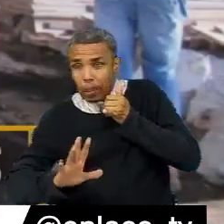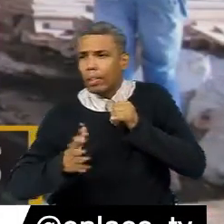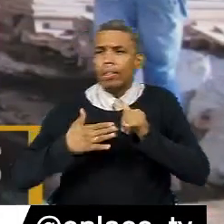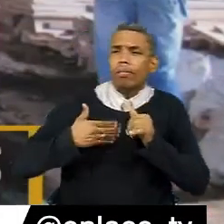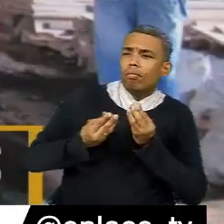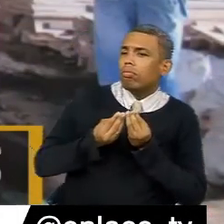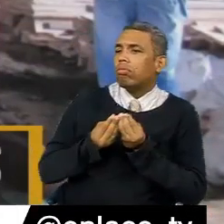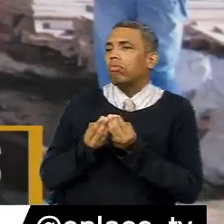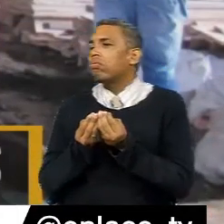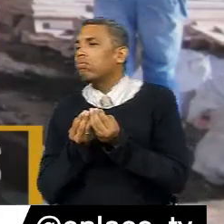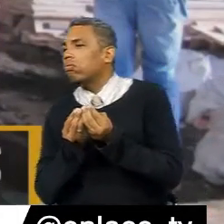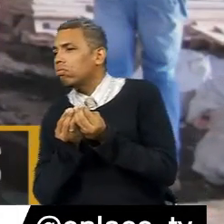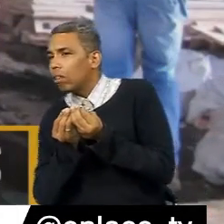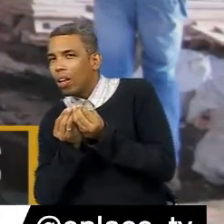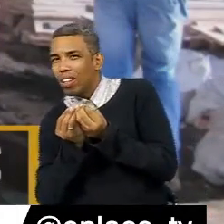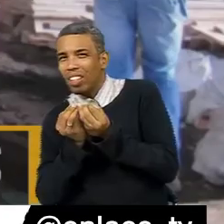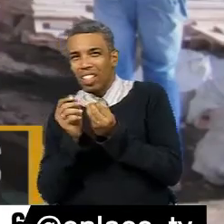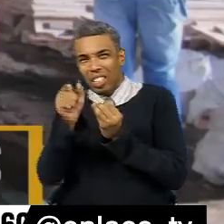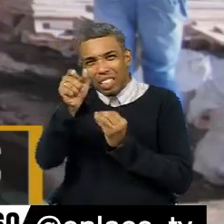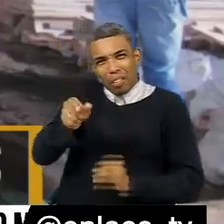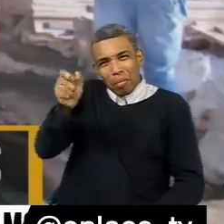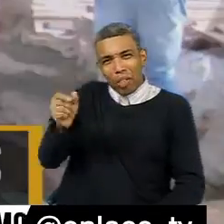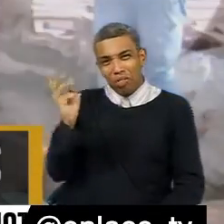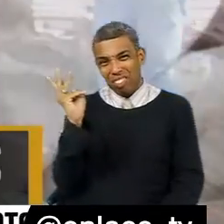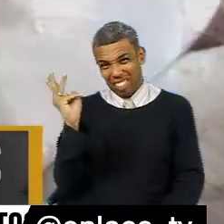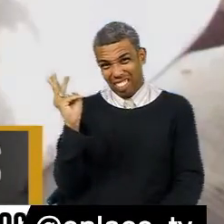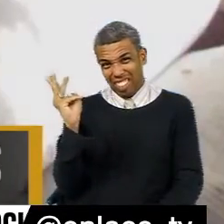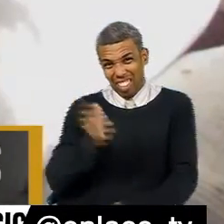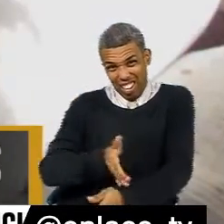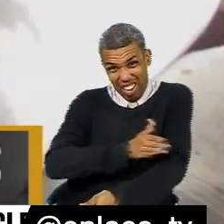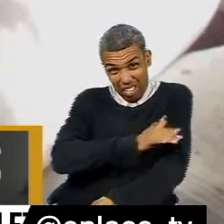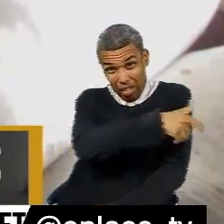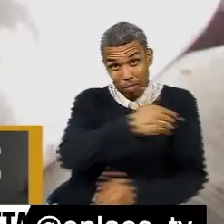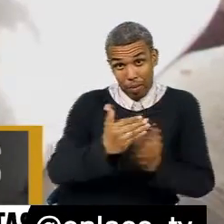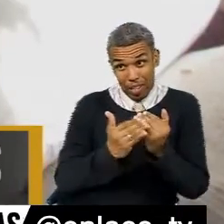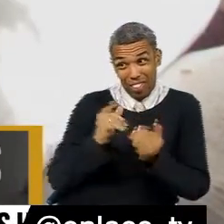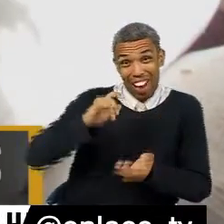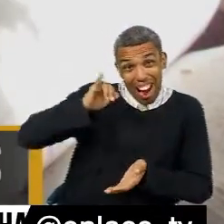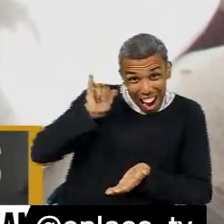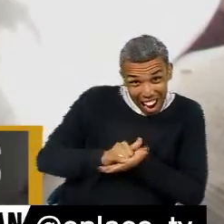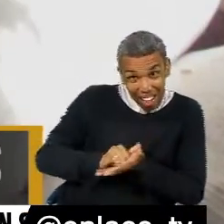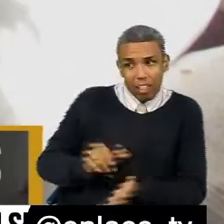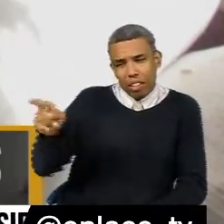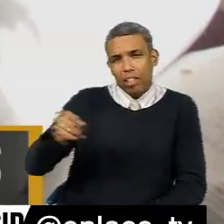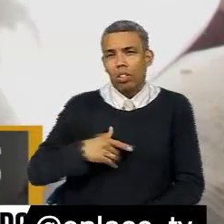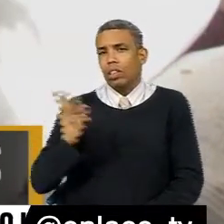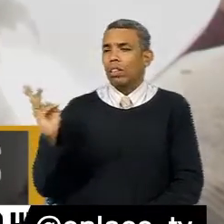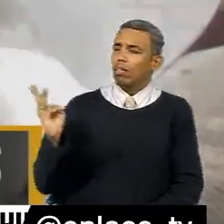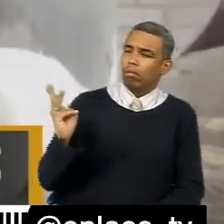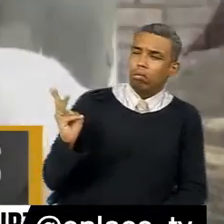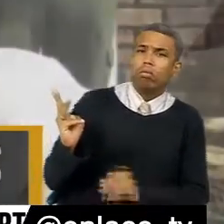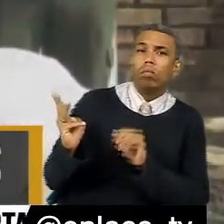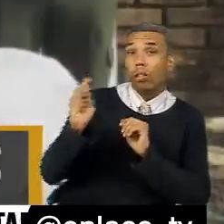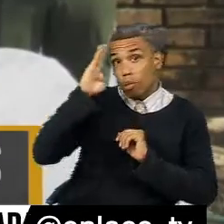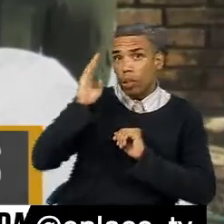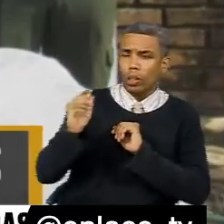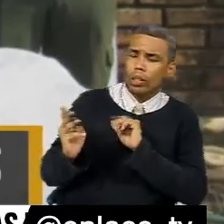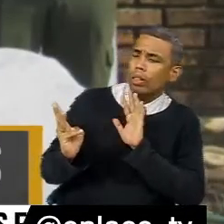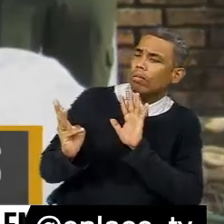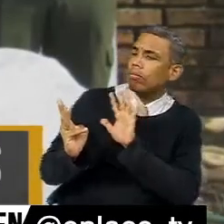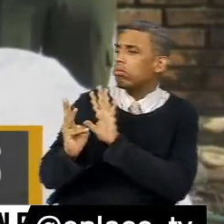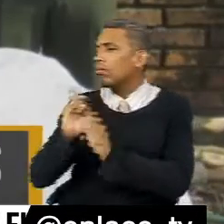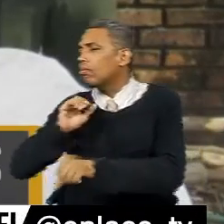a tres hombres, quienes según información serían los responsables de la venta de estupefacientes a los estudiantes. Los capturados, según la Policía Nacional,